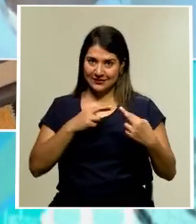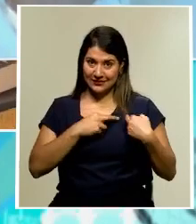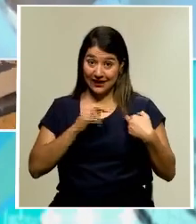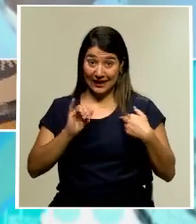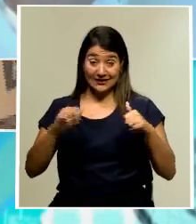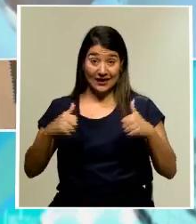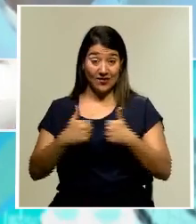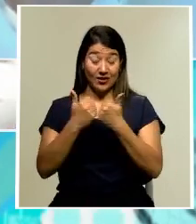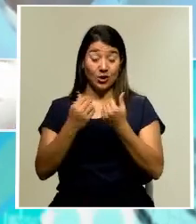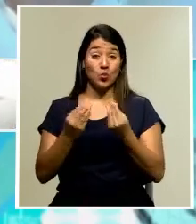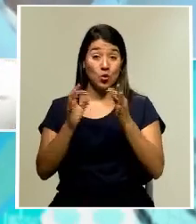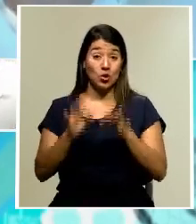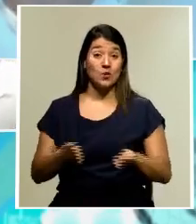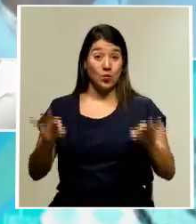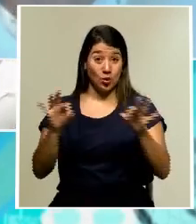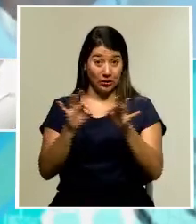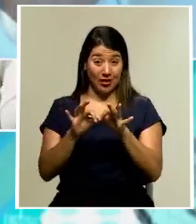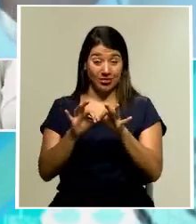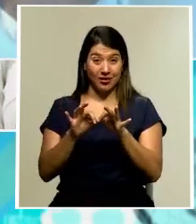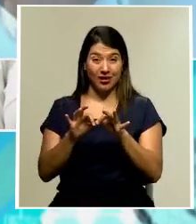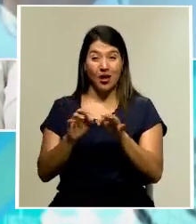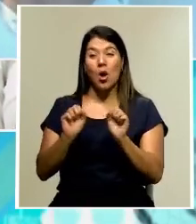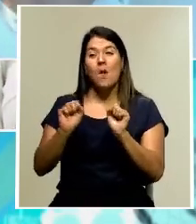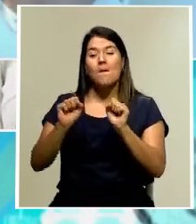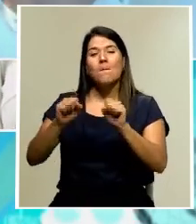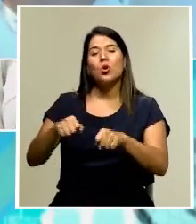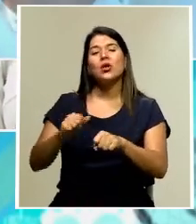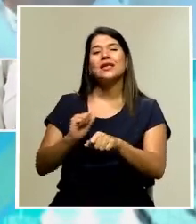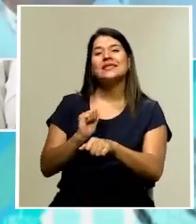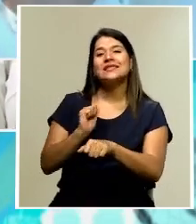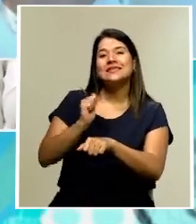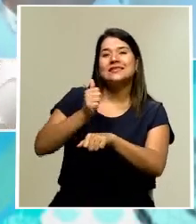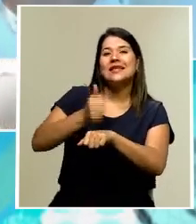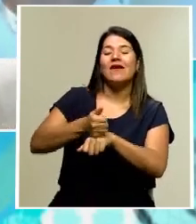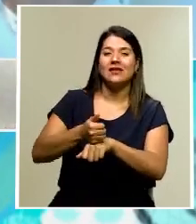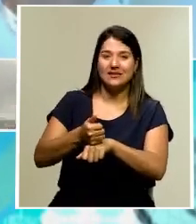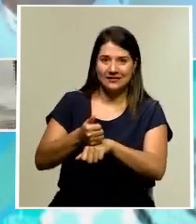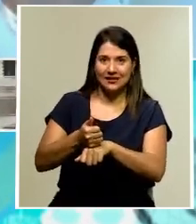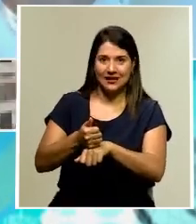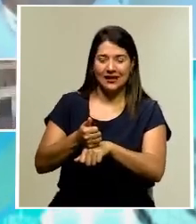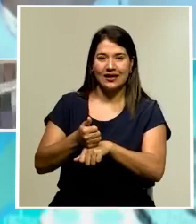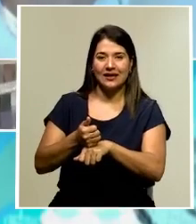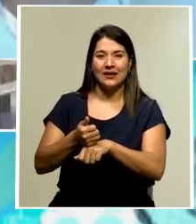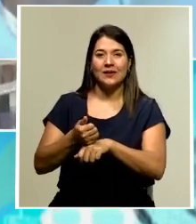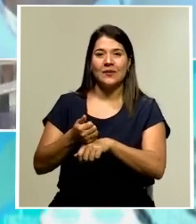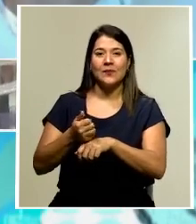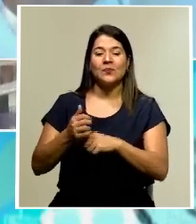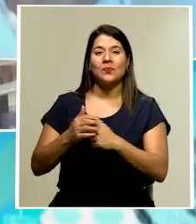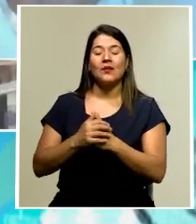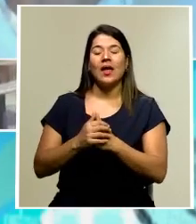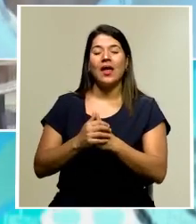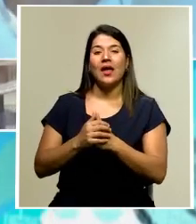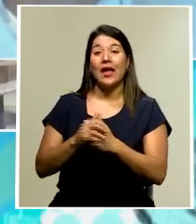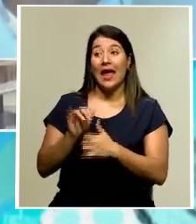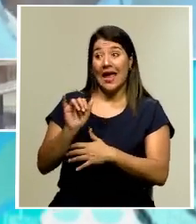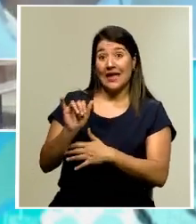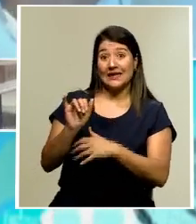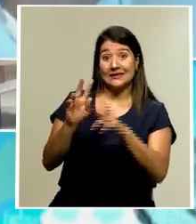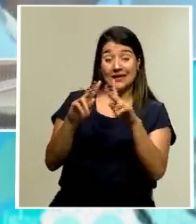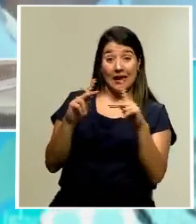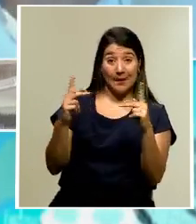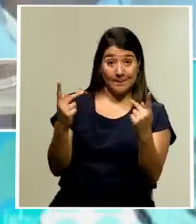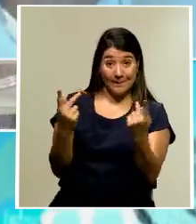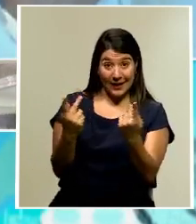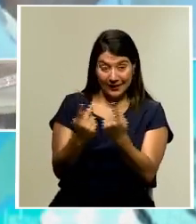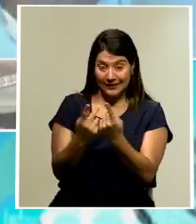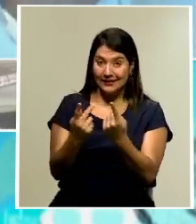importantes, y es esa definición como oposición, siendo la que sin cogobernar durante